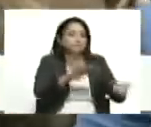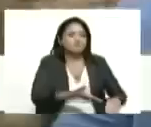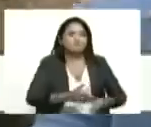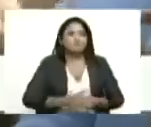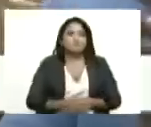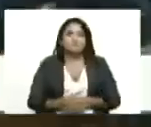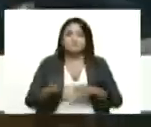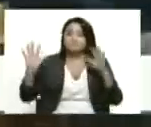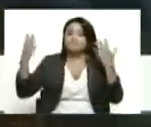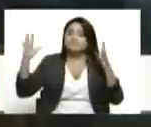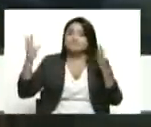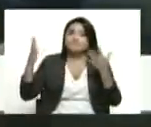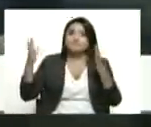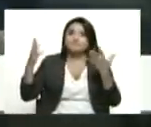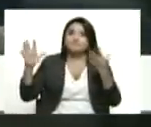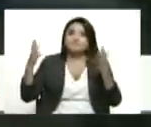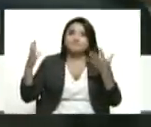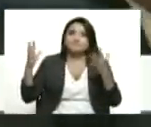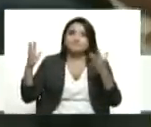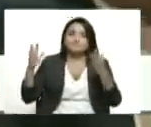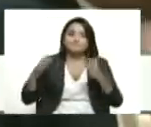Esté o no esté,